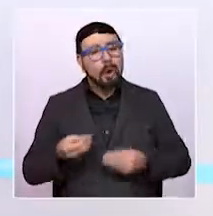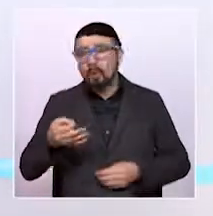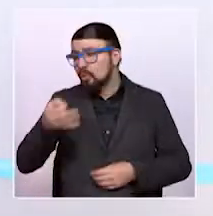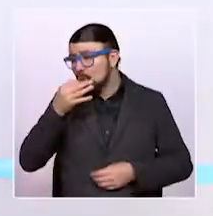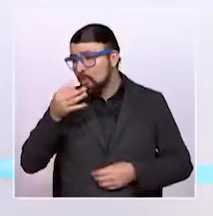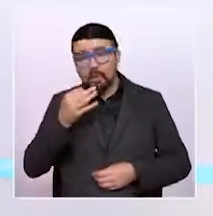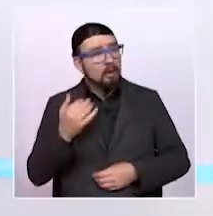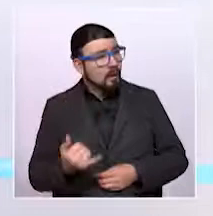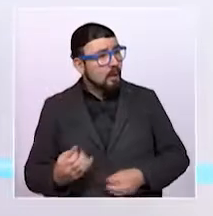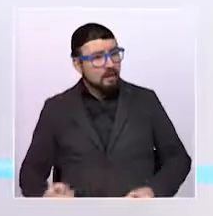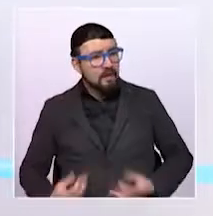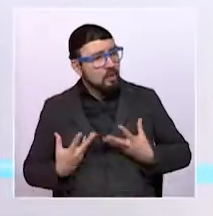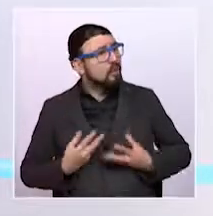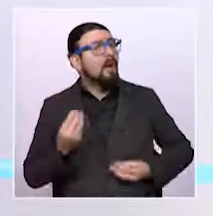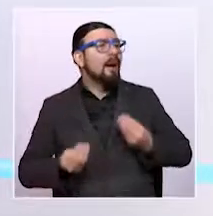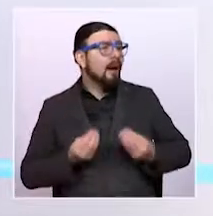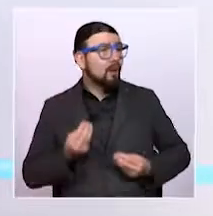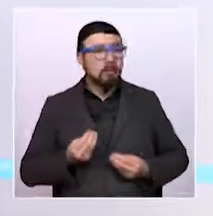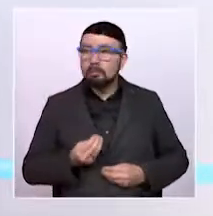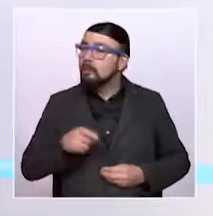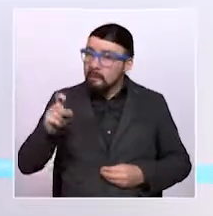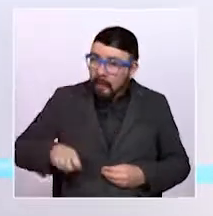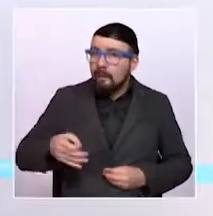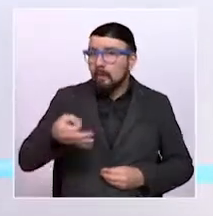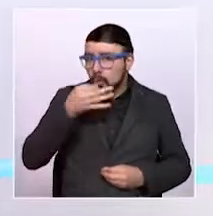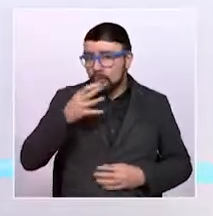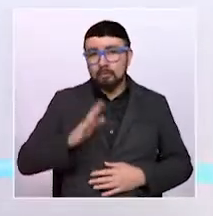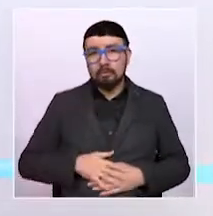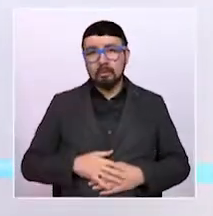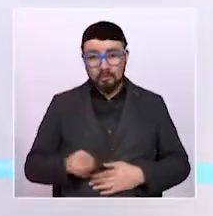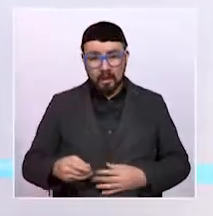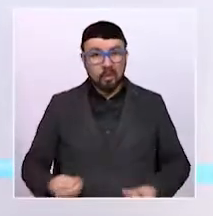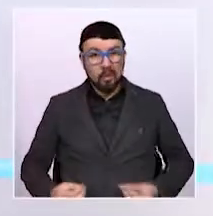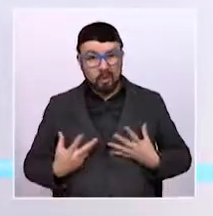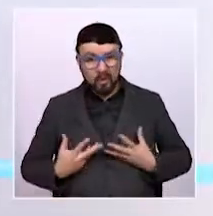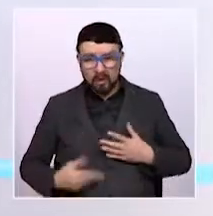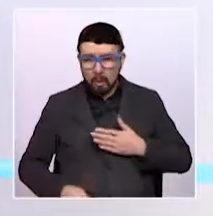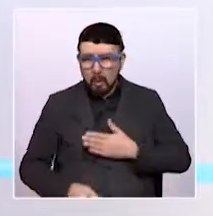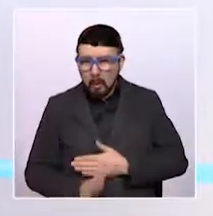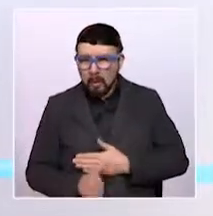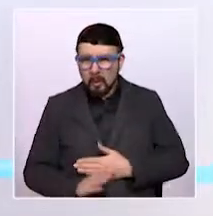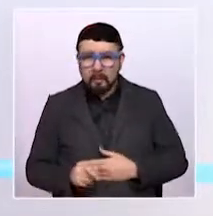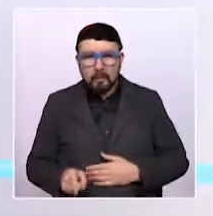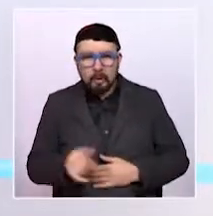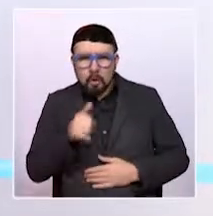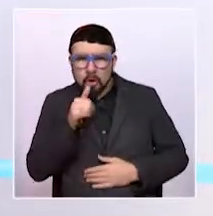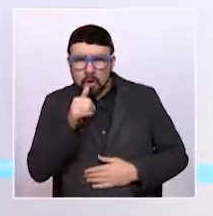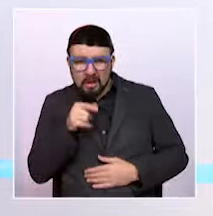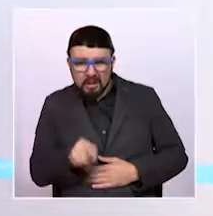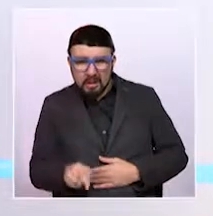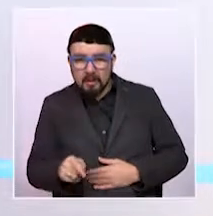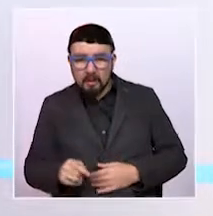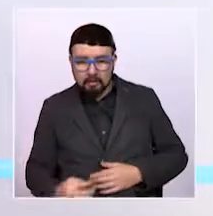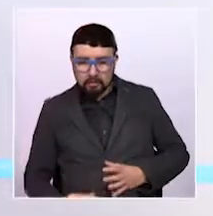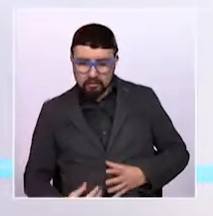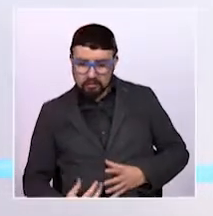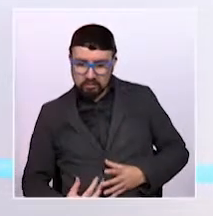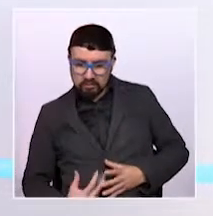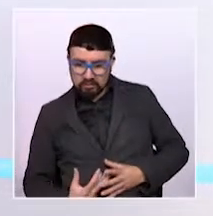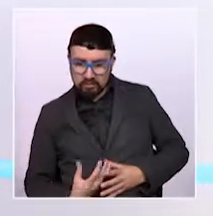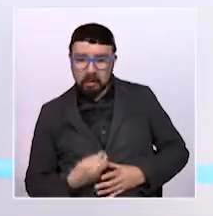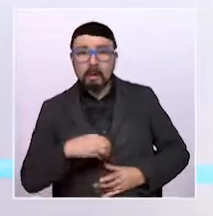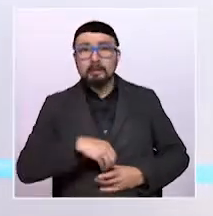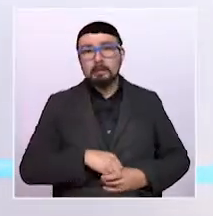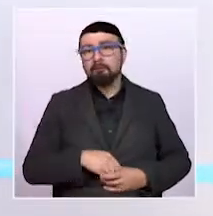tómese las se las tiene que tomar porque si la infección esa bacteria que está en la orina sube en el primer trimestre que hace que su bebé se